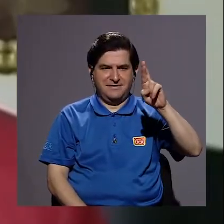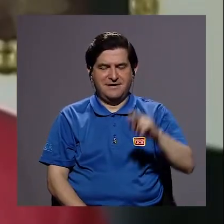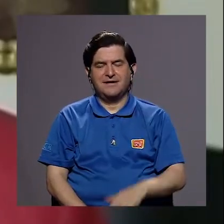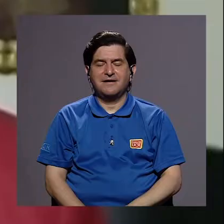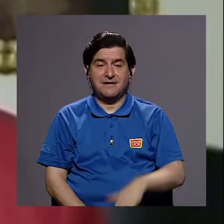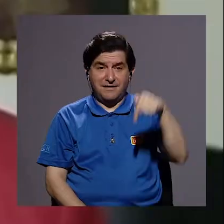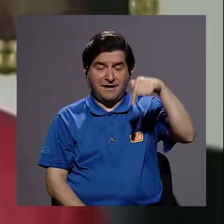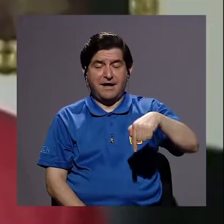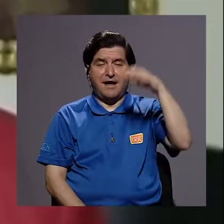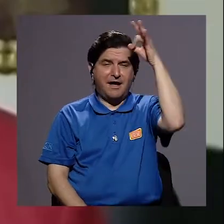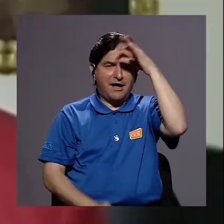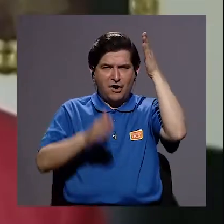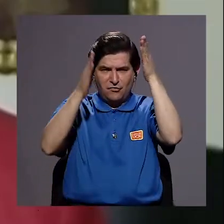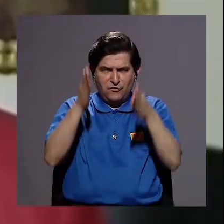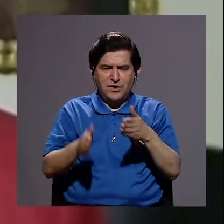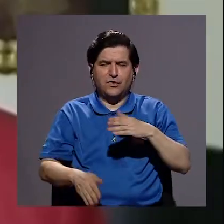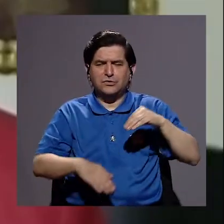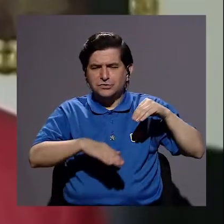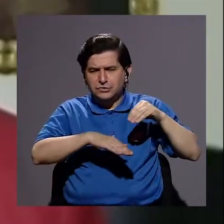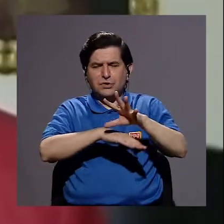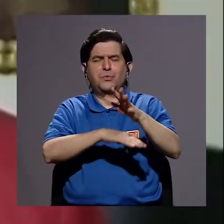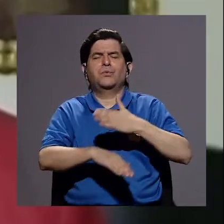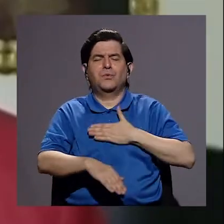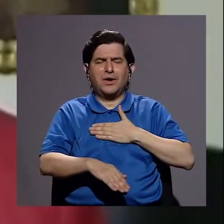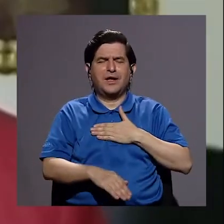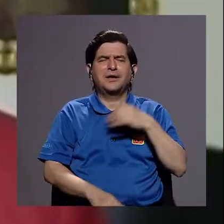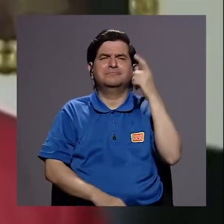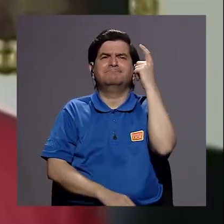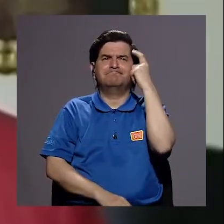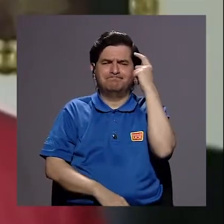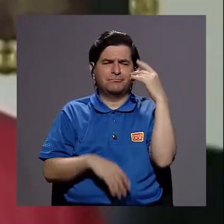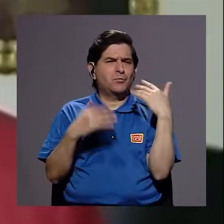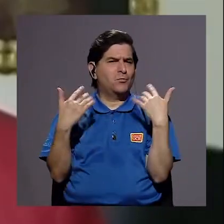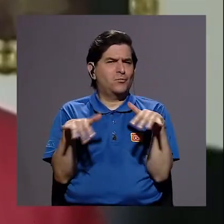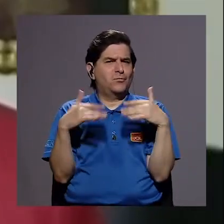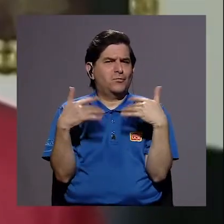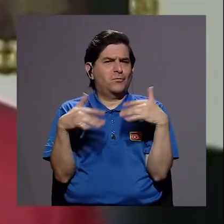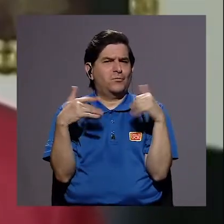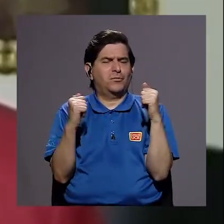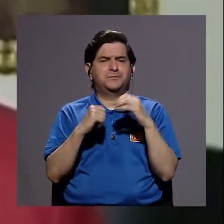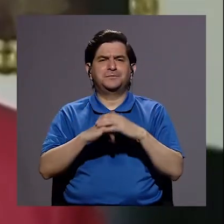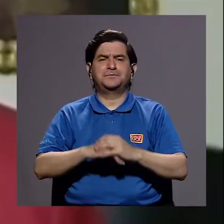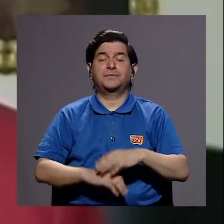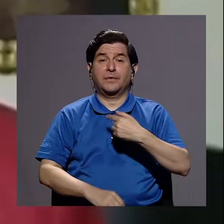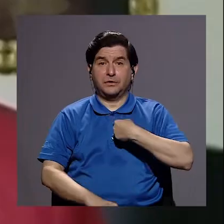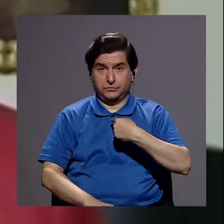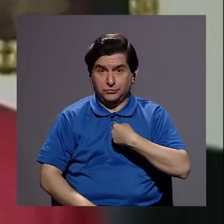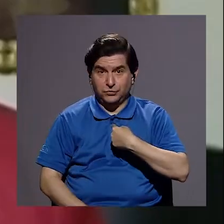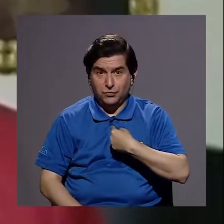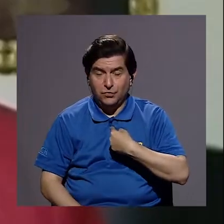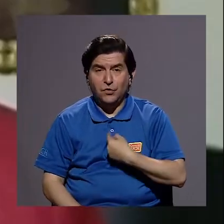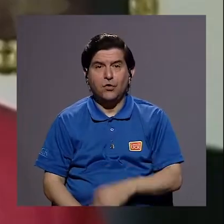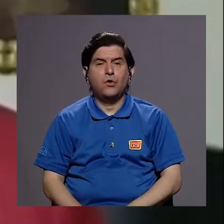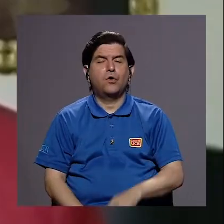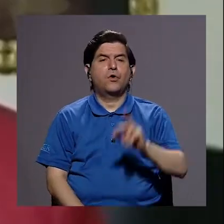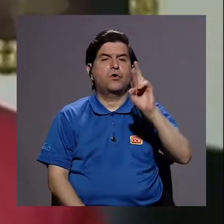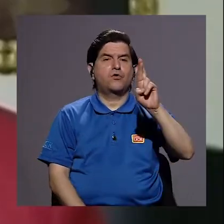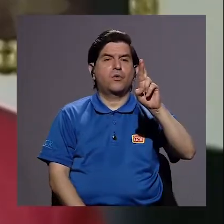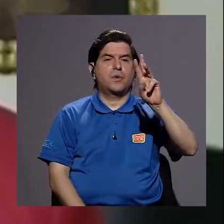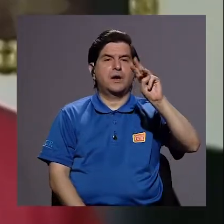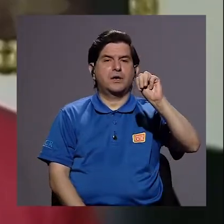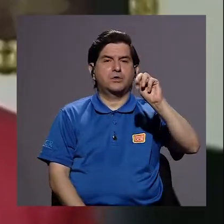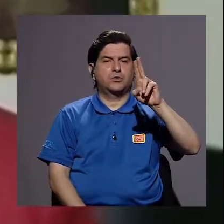la Universidad de Costa Rica, que influyó muchísimo en mi forma de pensar. Tuve a